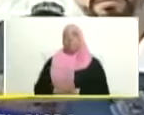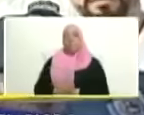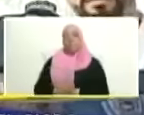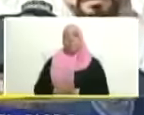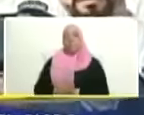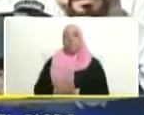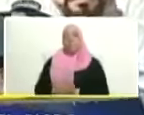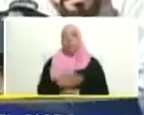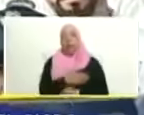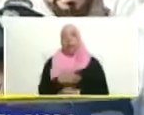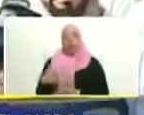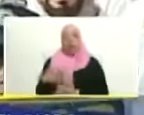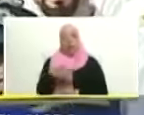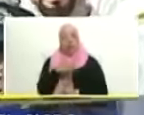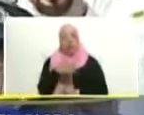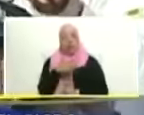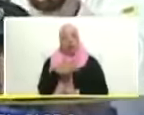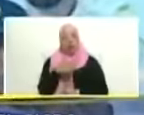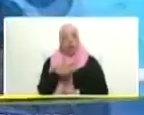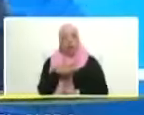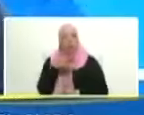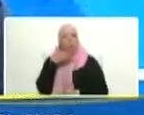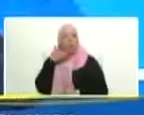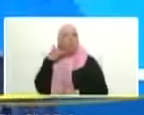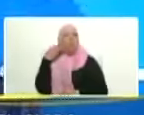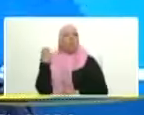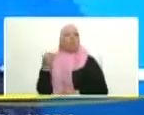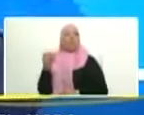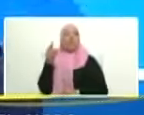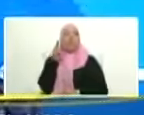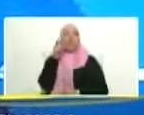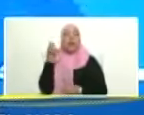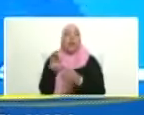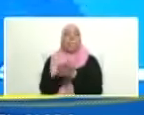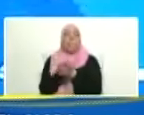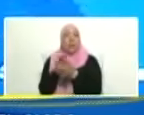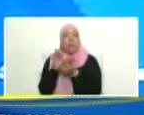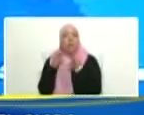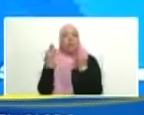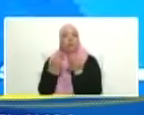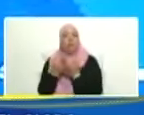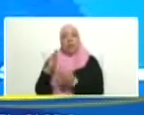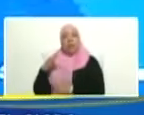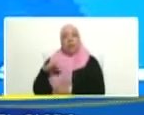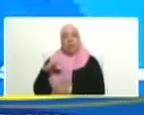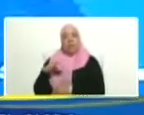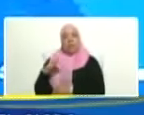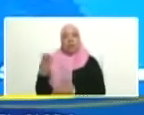Que debemos sentirnos orgullosos nosotros, familiares de 6CPC como somos.